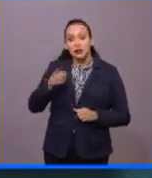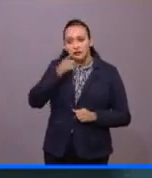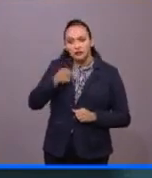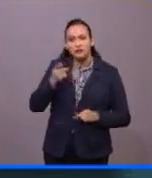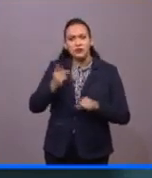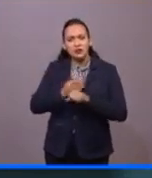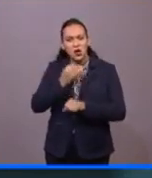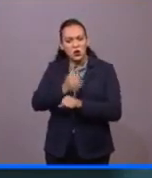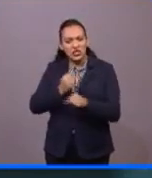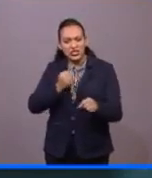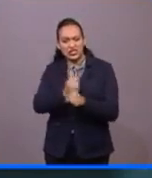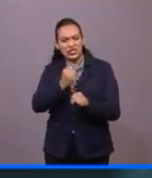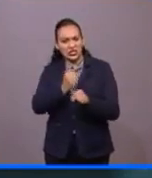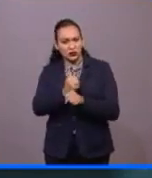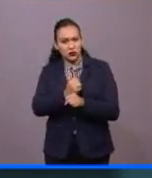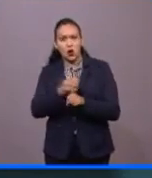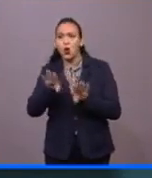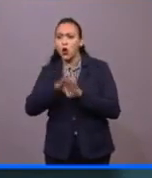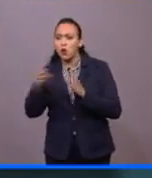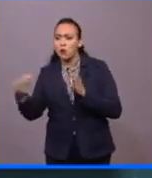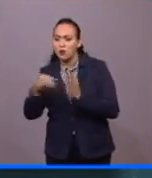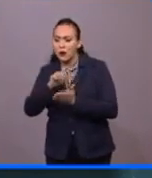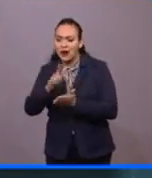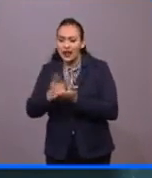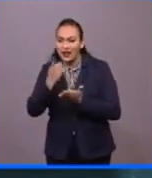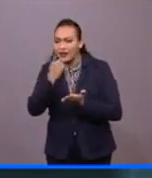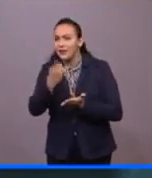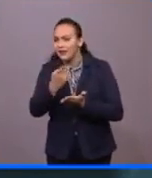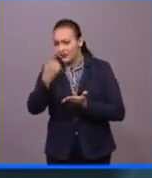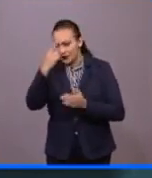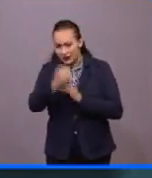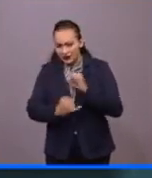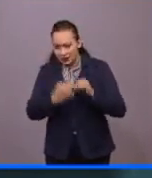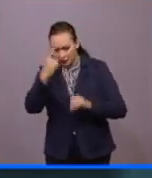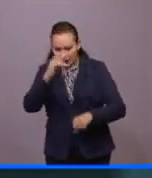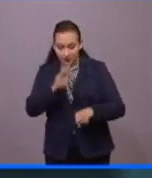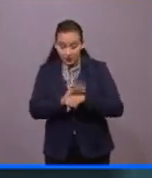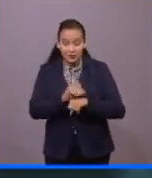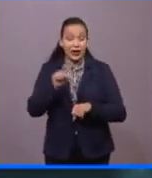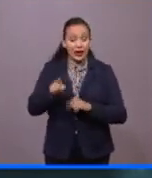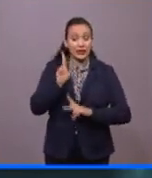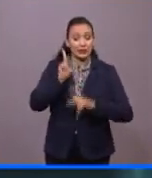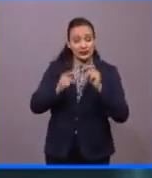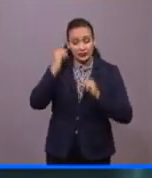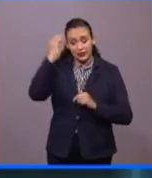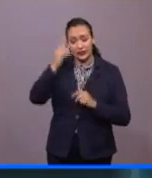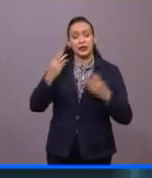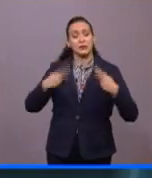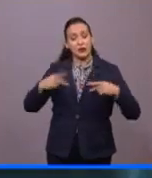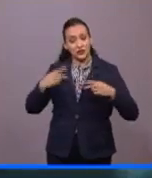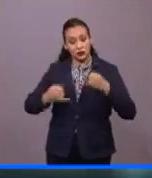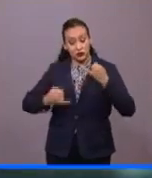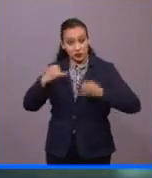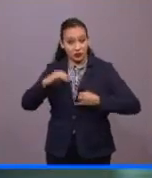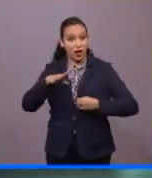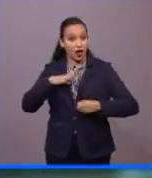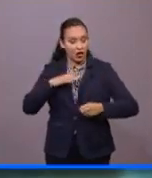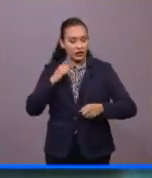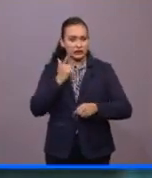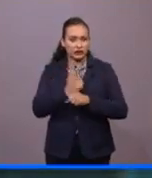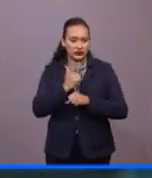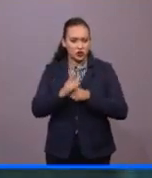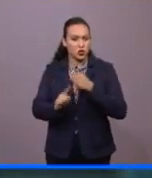la tortura a la luz de los protocolos internacionales, donde se reflexionó sobre los retos que enfrentan las personas juzgadoras